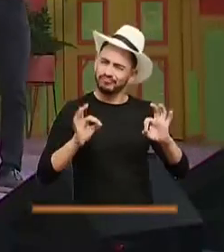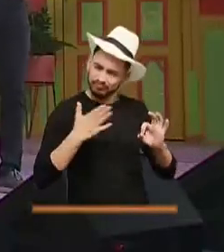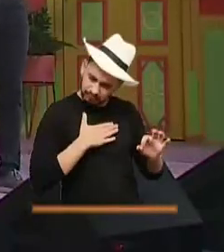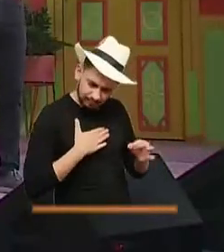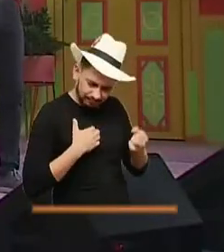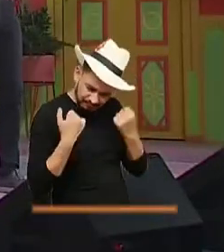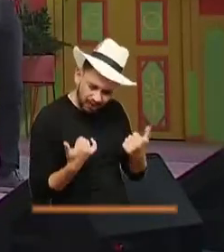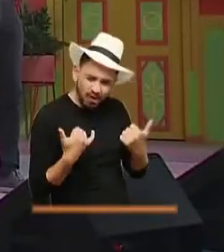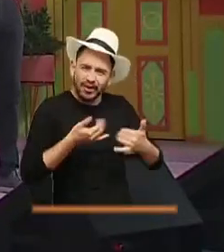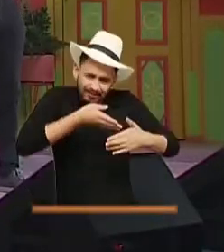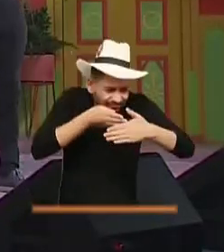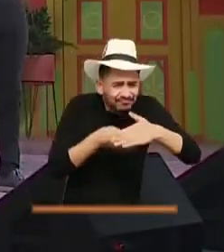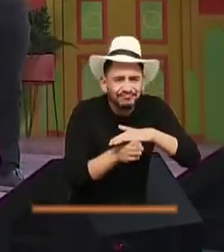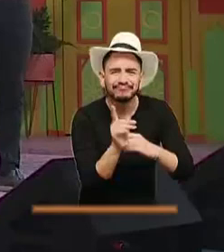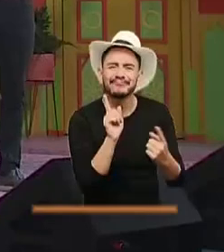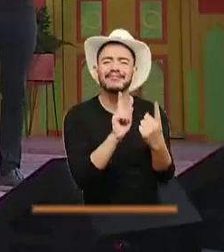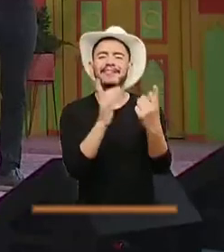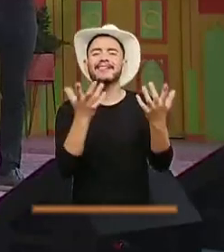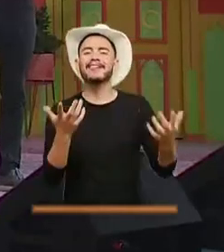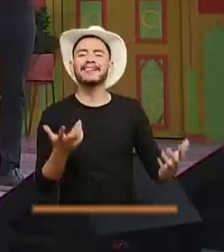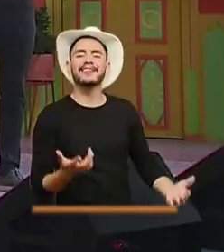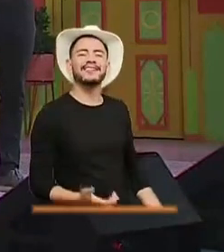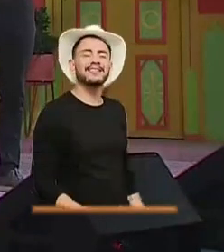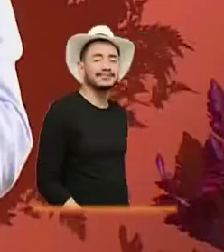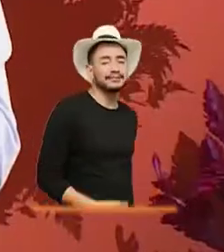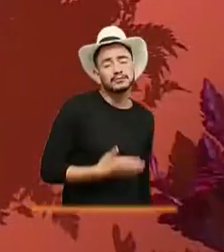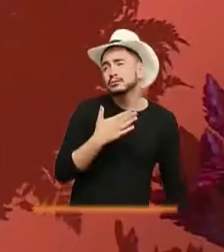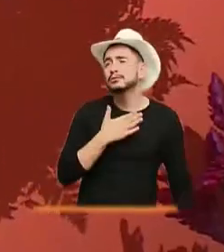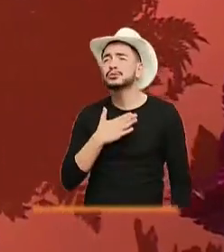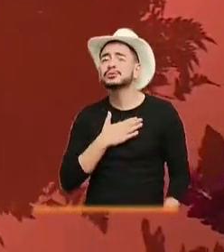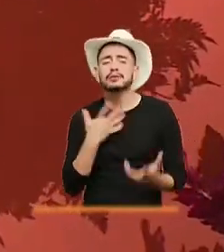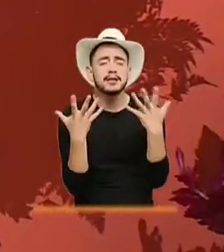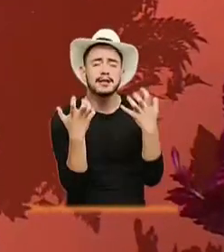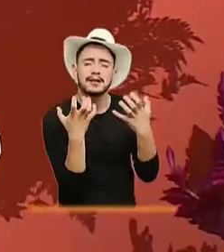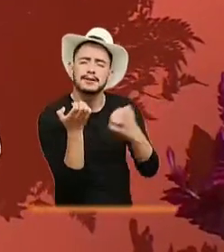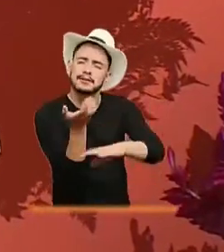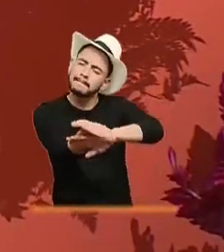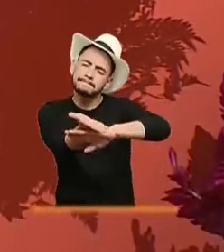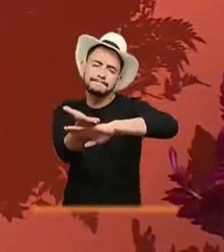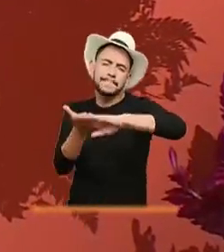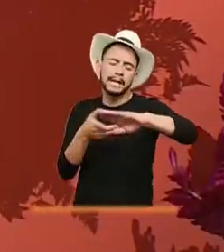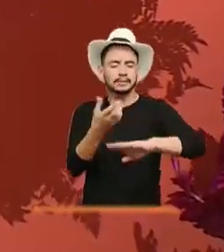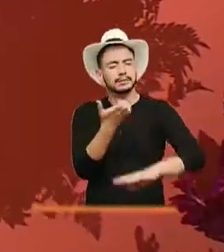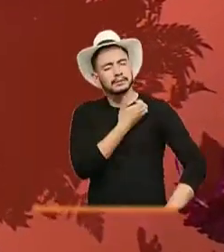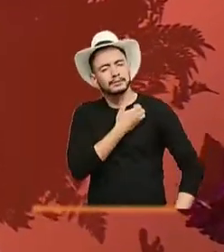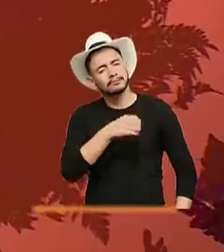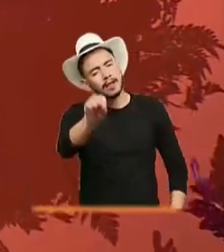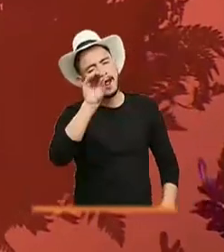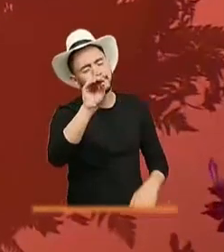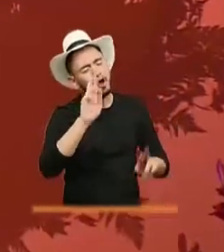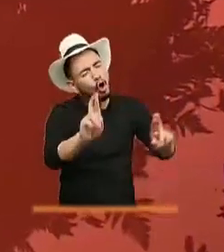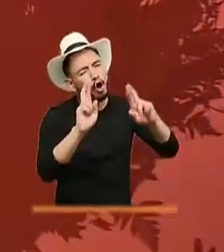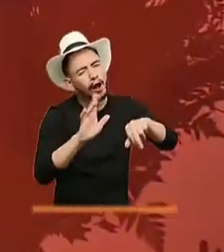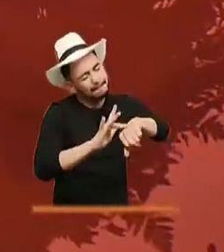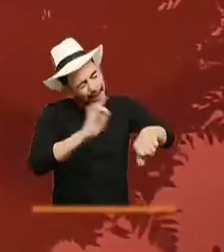entrones. Yo le pediré al alcalde que me adelante un dinero,